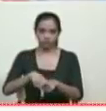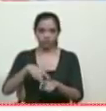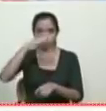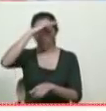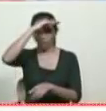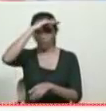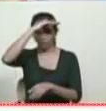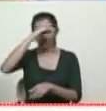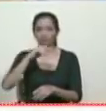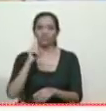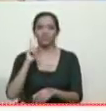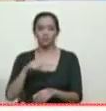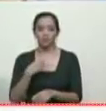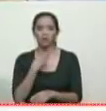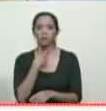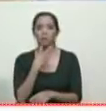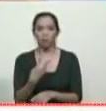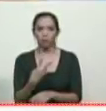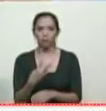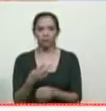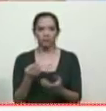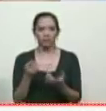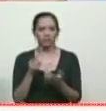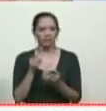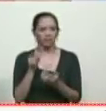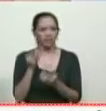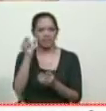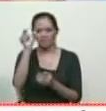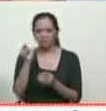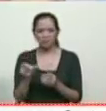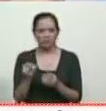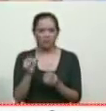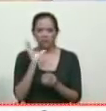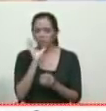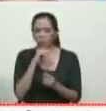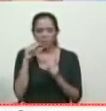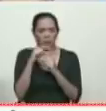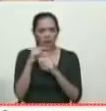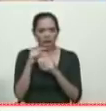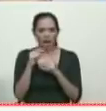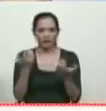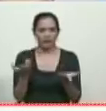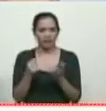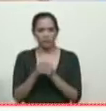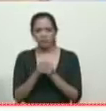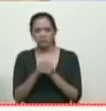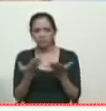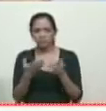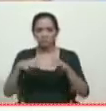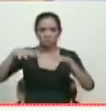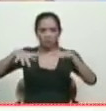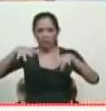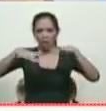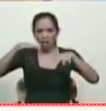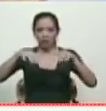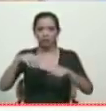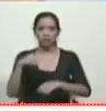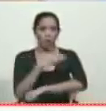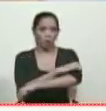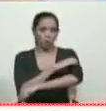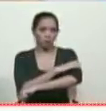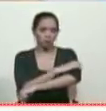estos, bueno, yo no tengo otra palabra por decirlo, pero estos monigotes de la derecha y